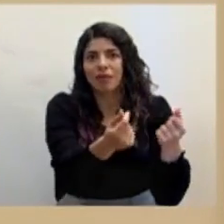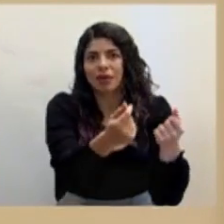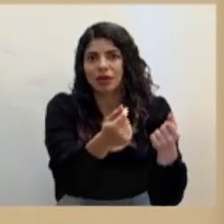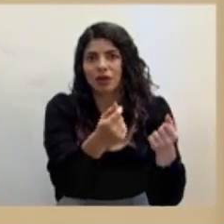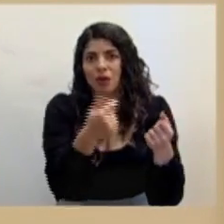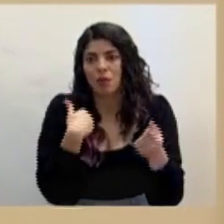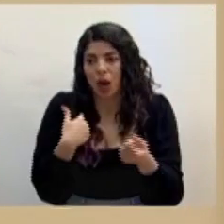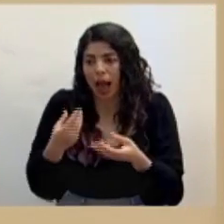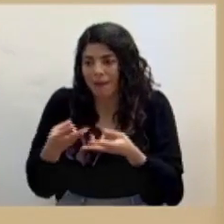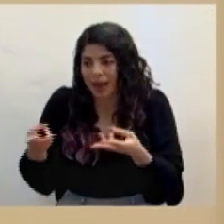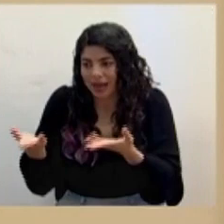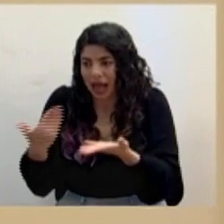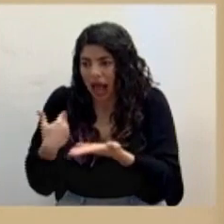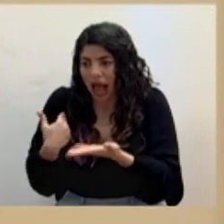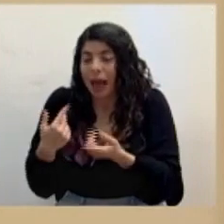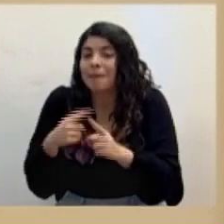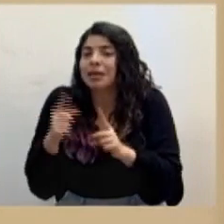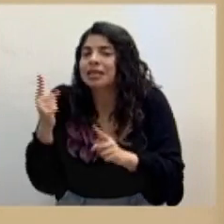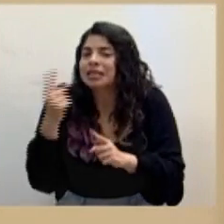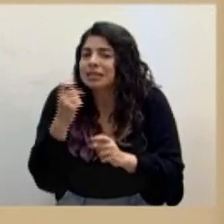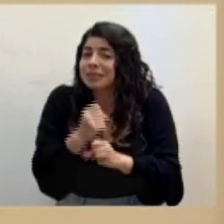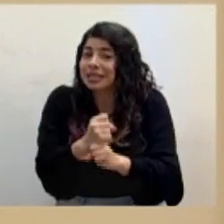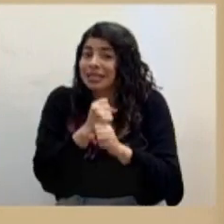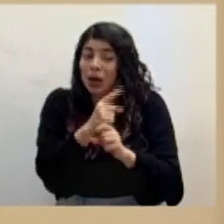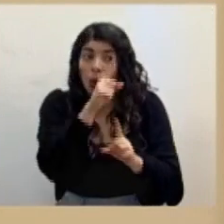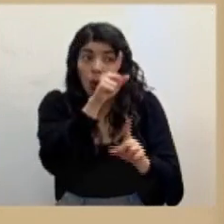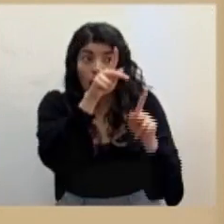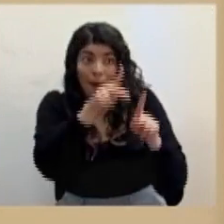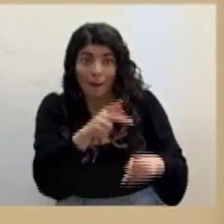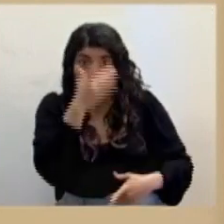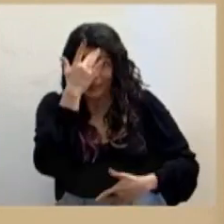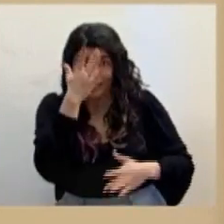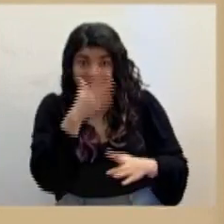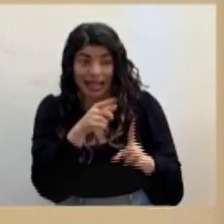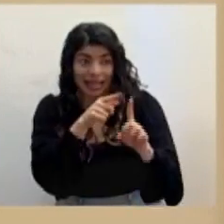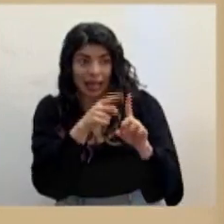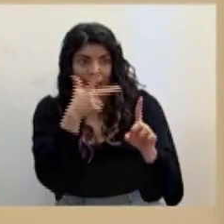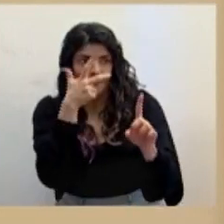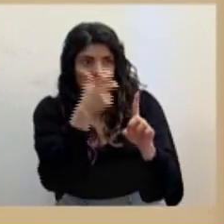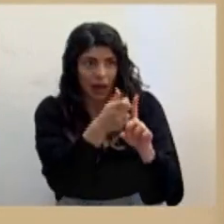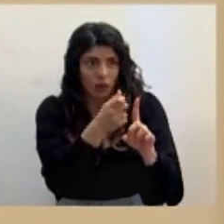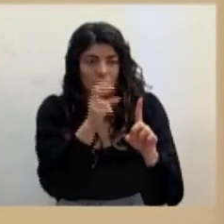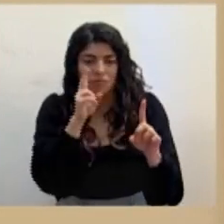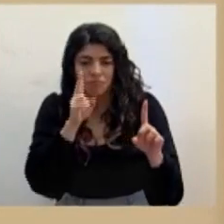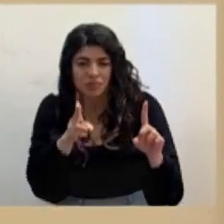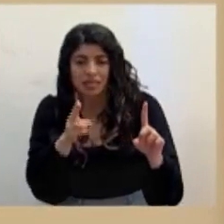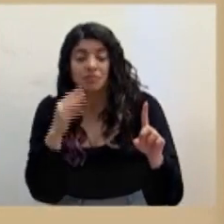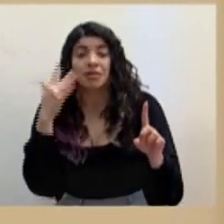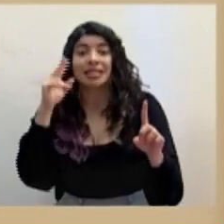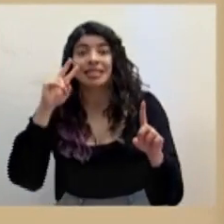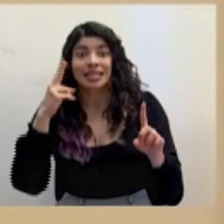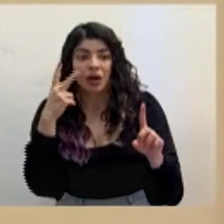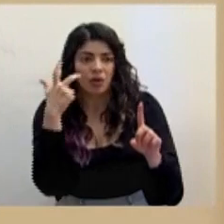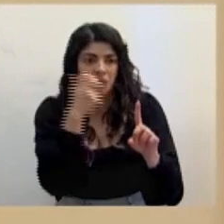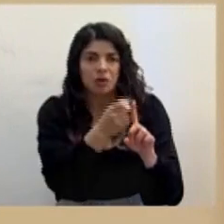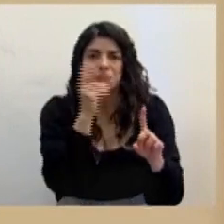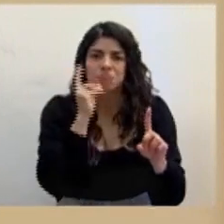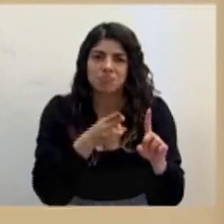siempre garantizando que la primera dosis que se le aplica a un paciente sea de la misma casa farmacéutica que su segunda